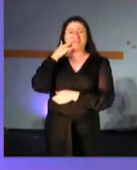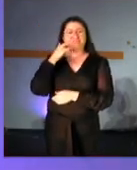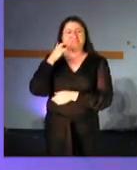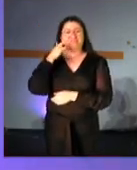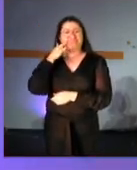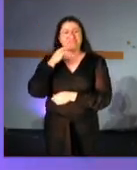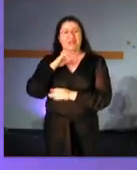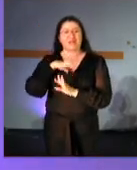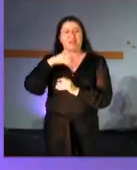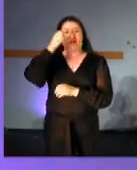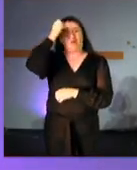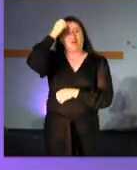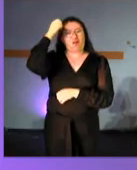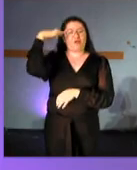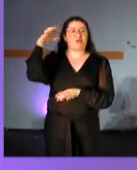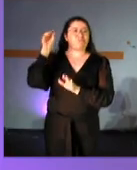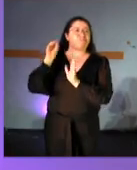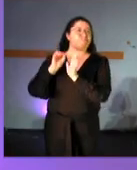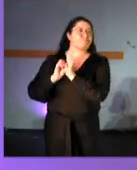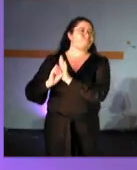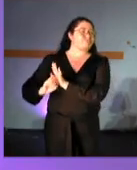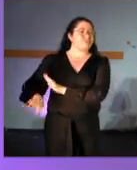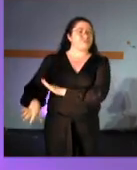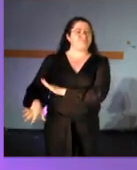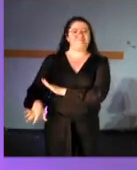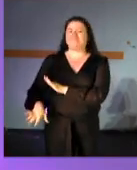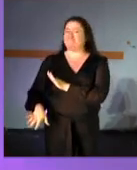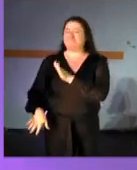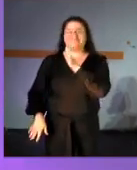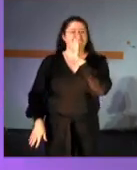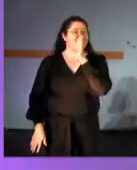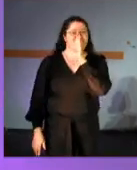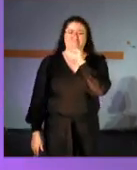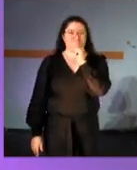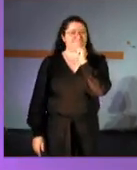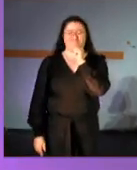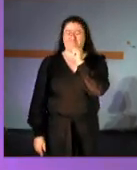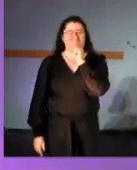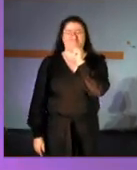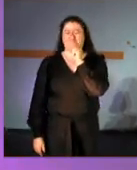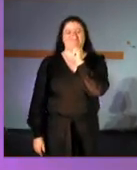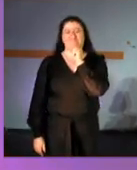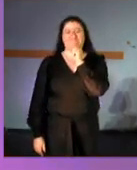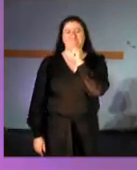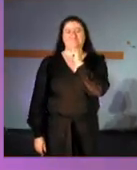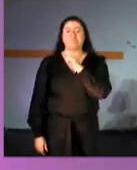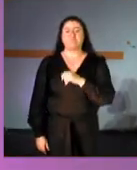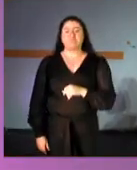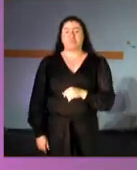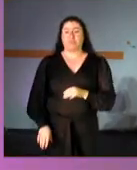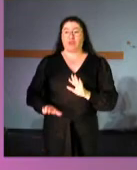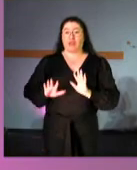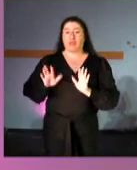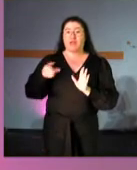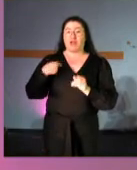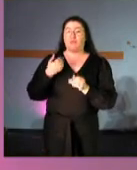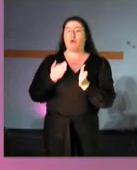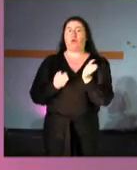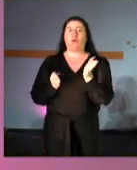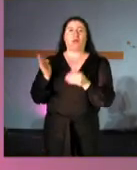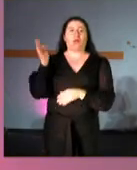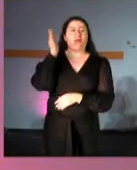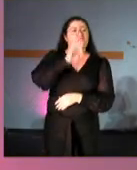enterradas, no pueden ser olvidadas, no deben de ser